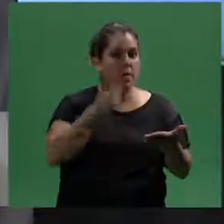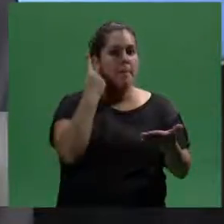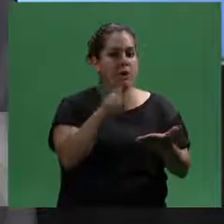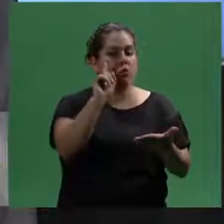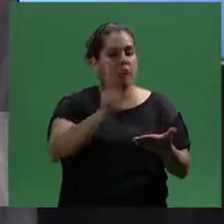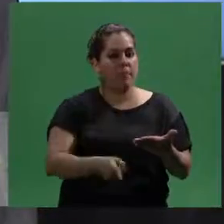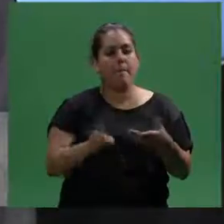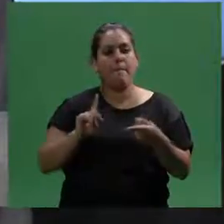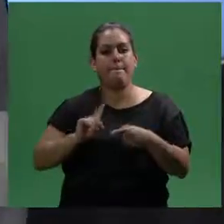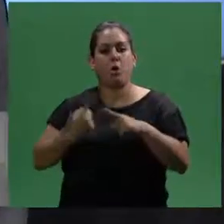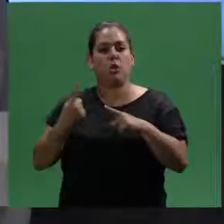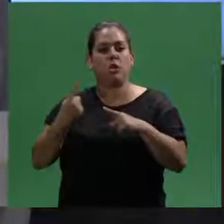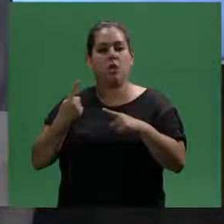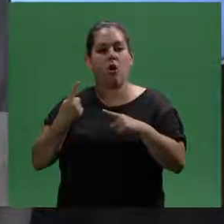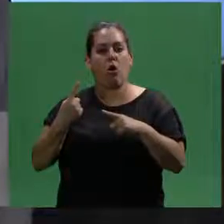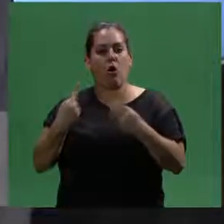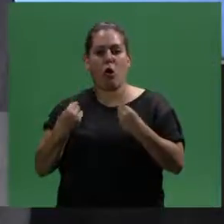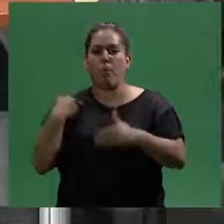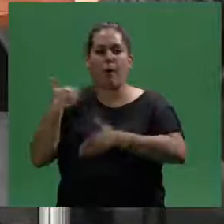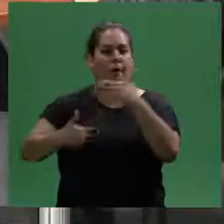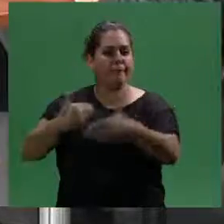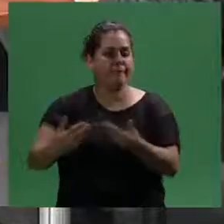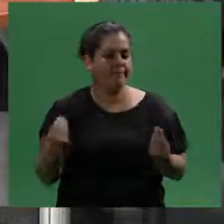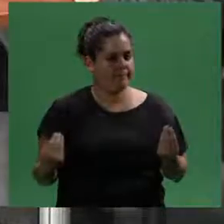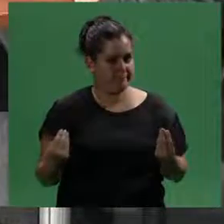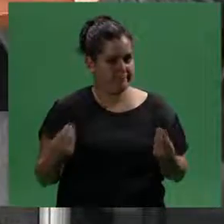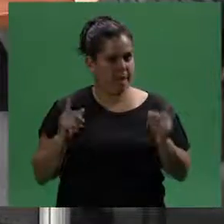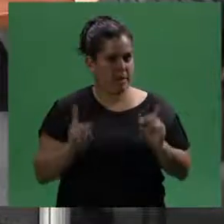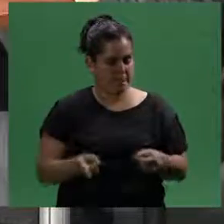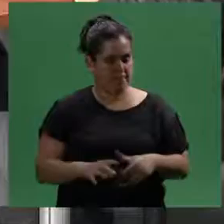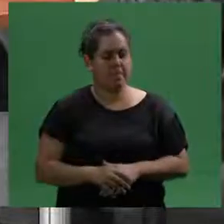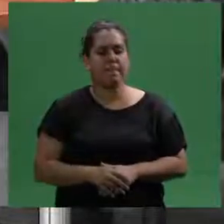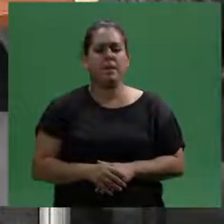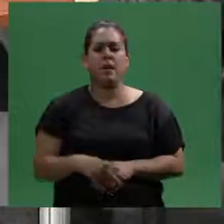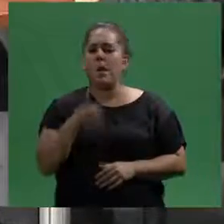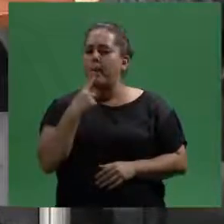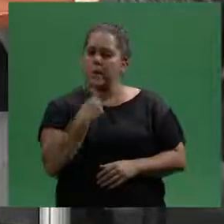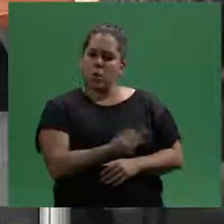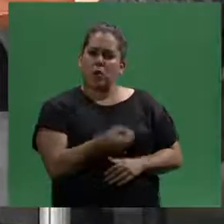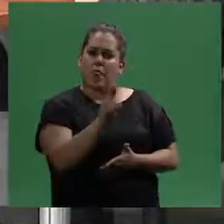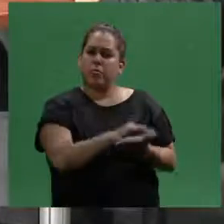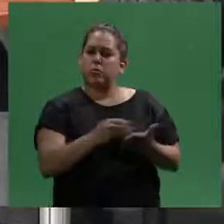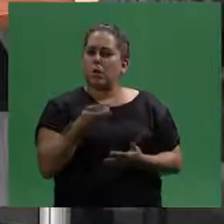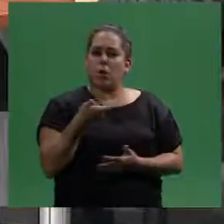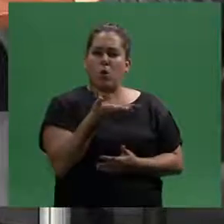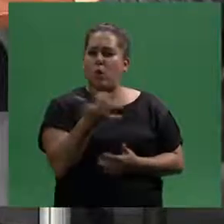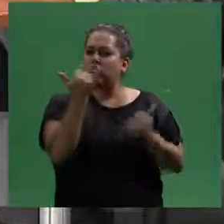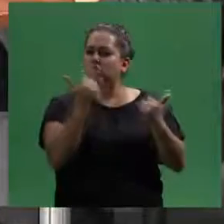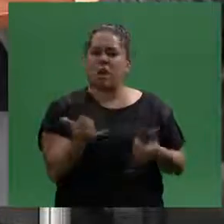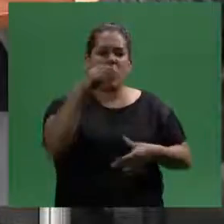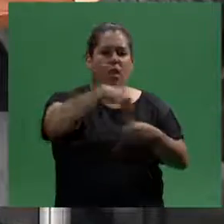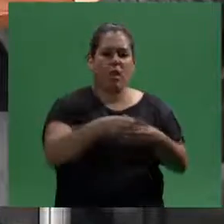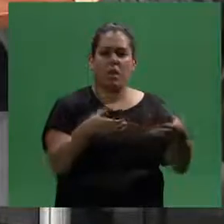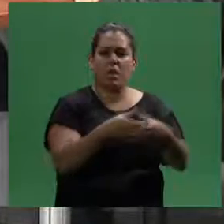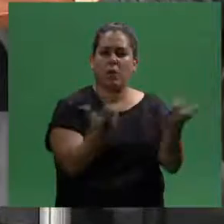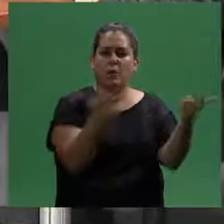también políticamente cómo se va desarrollando la actividad, ¿no? Los diputados, ¿cuántos diputados tiene una